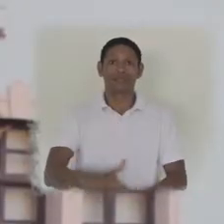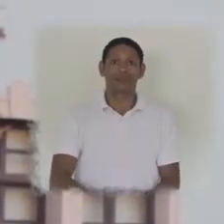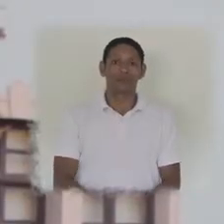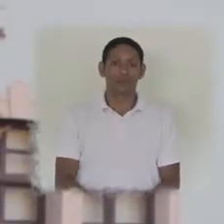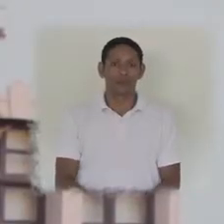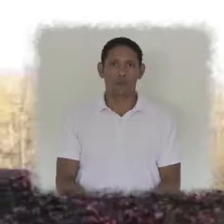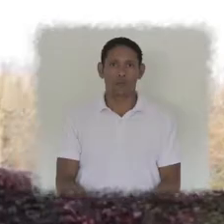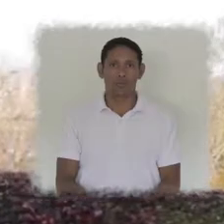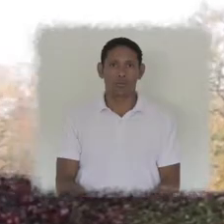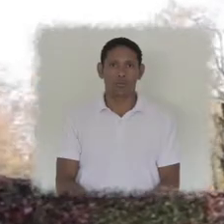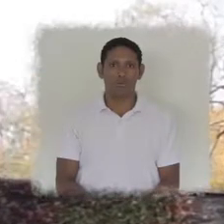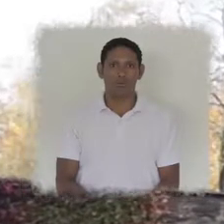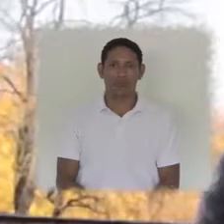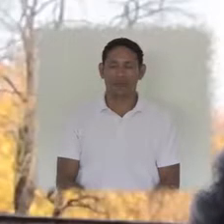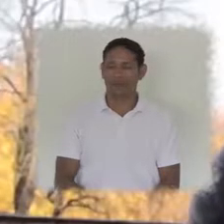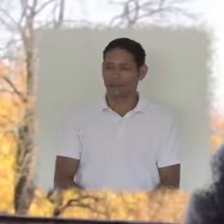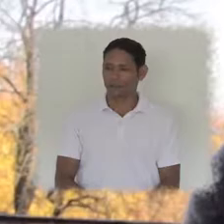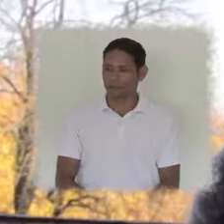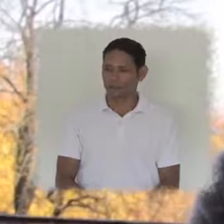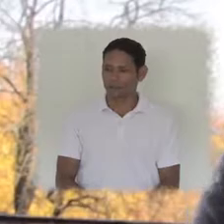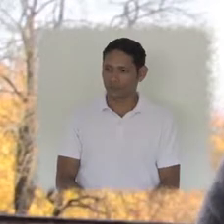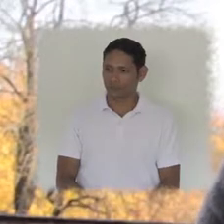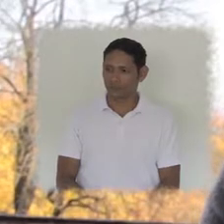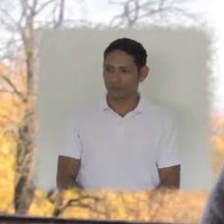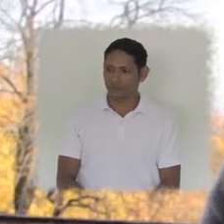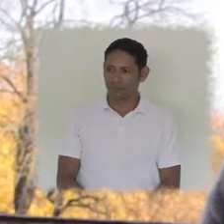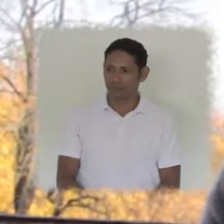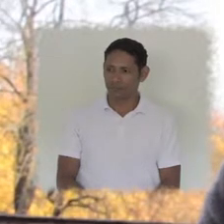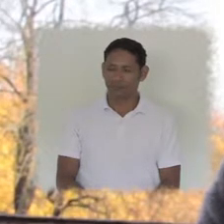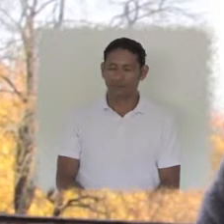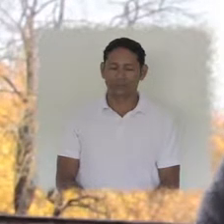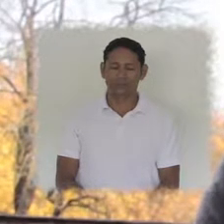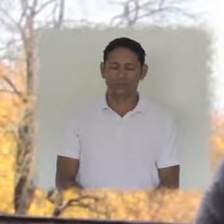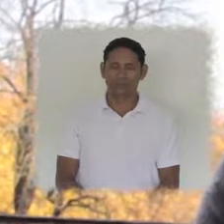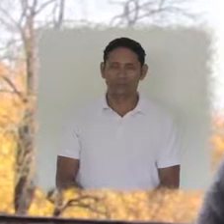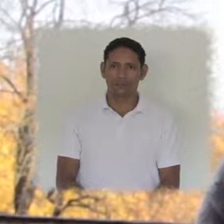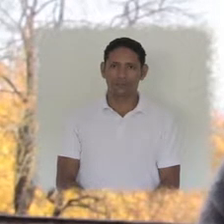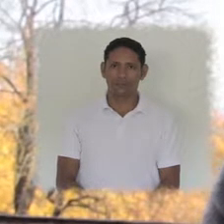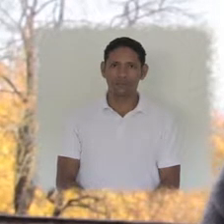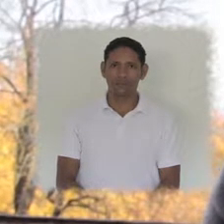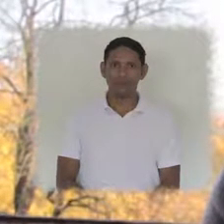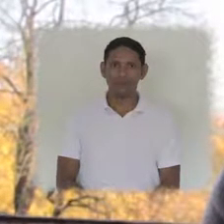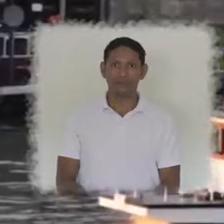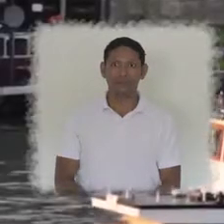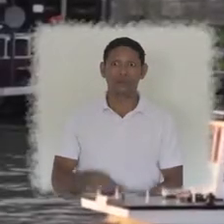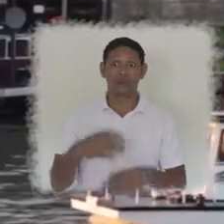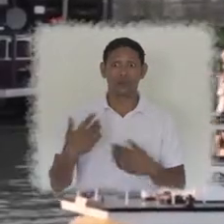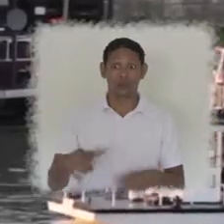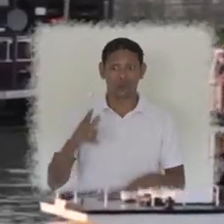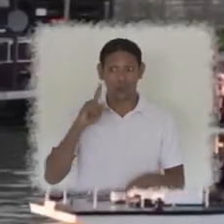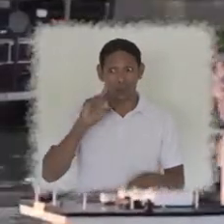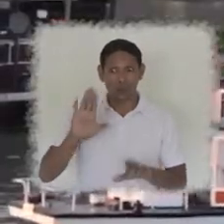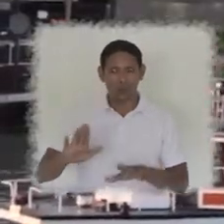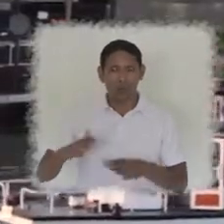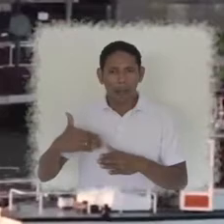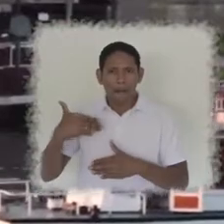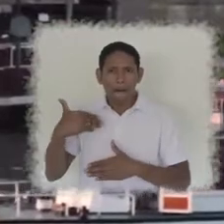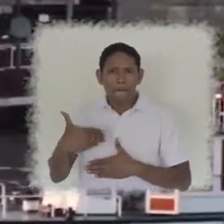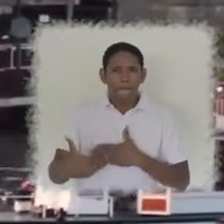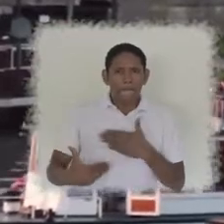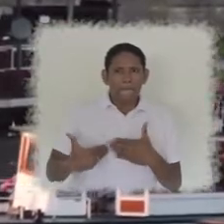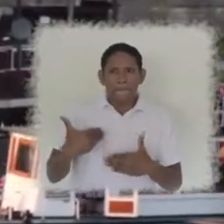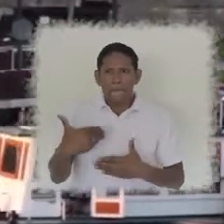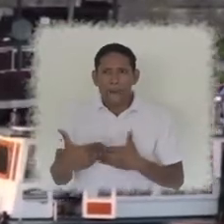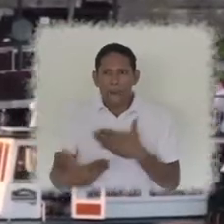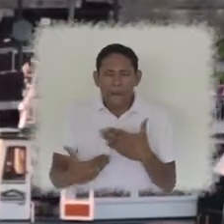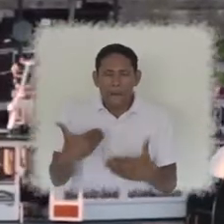experiencia. One of the main experiences to be here is being part of the process. For example, the first